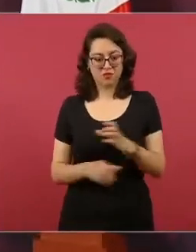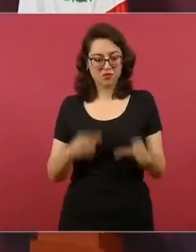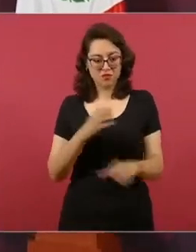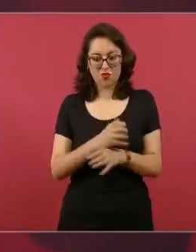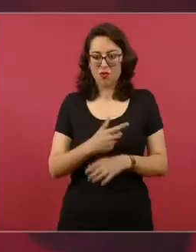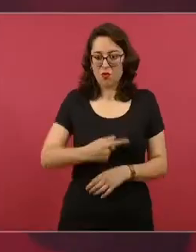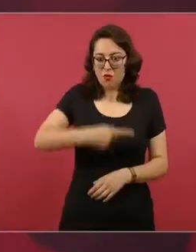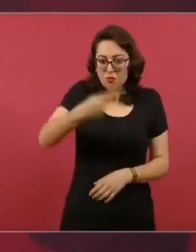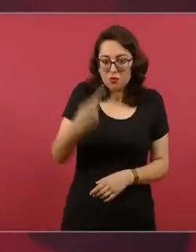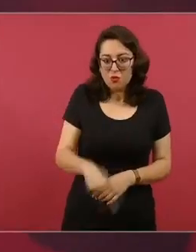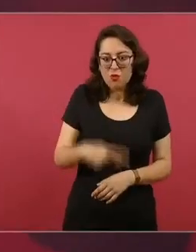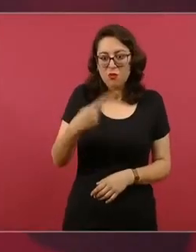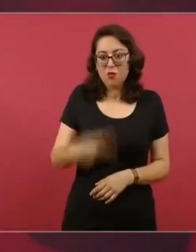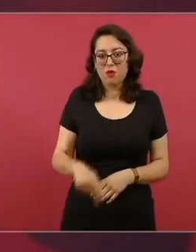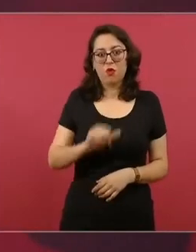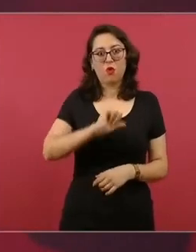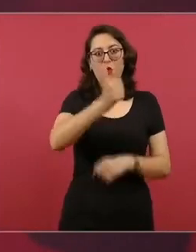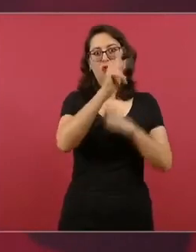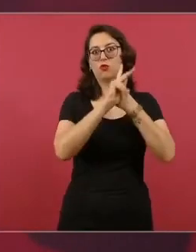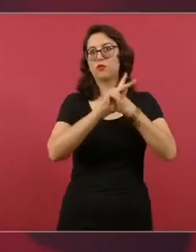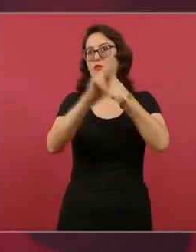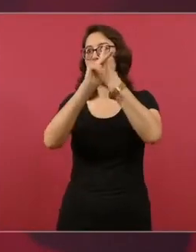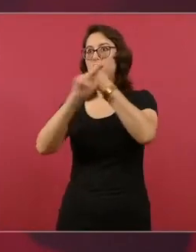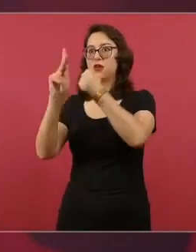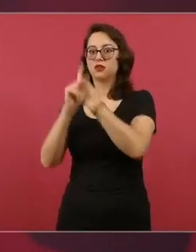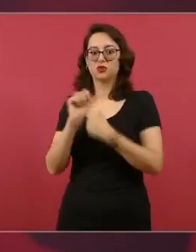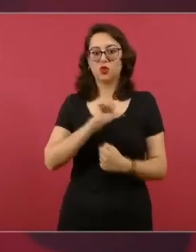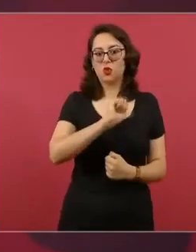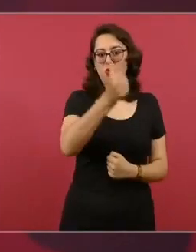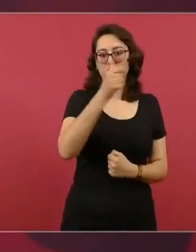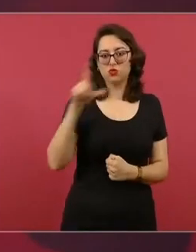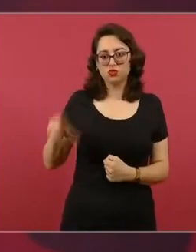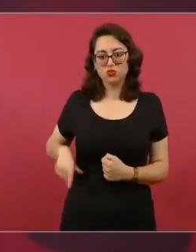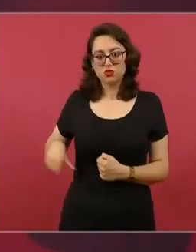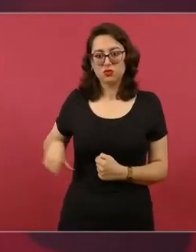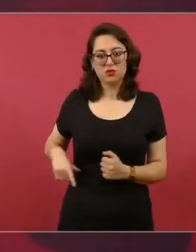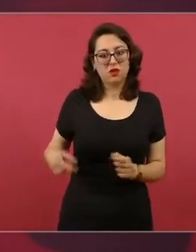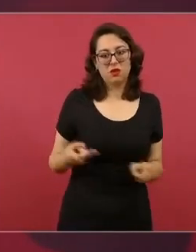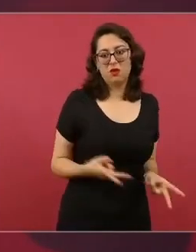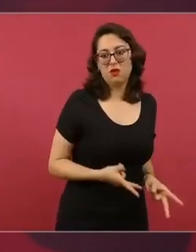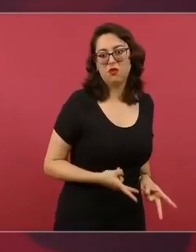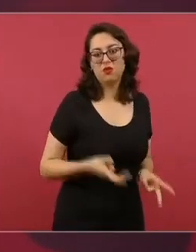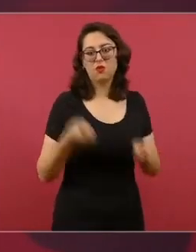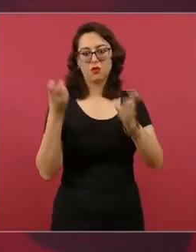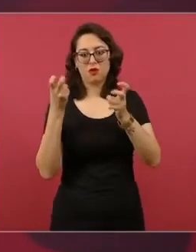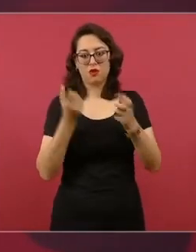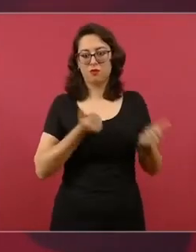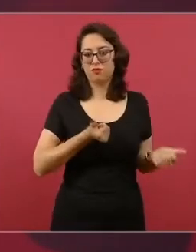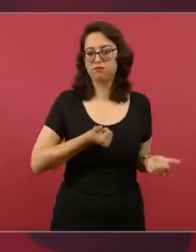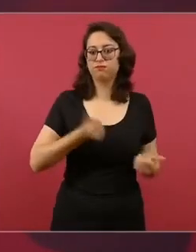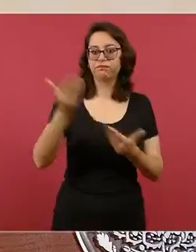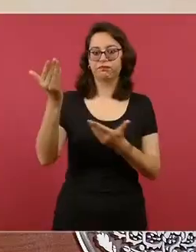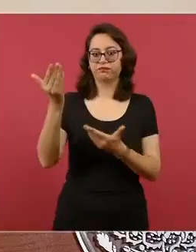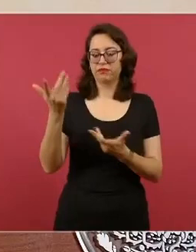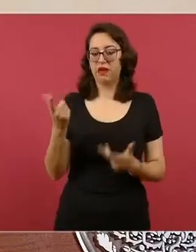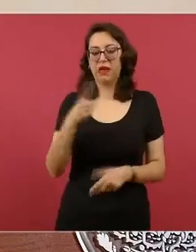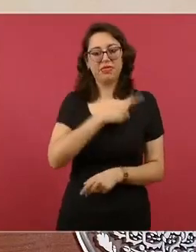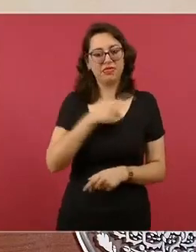robaron, todo lo que sustrajeron de México, en este caso y